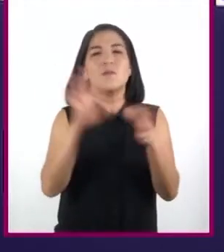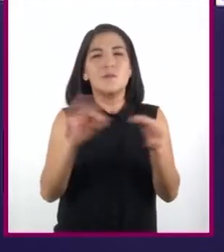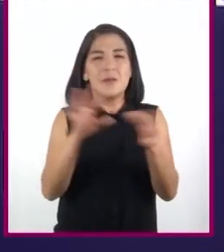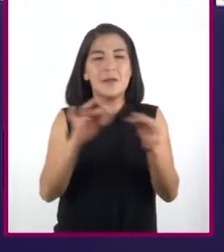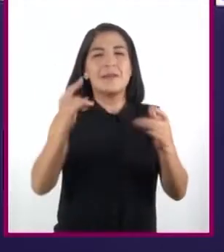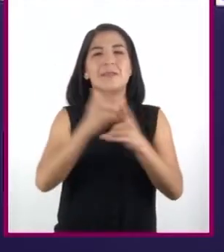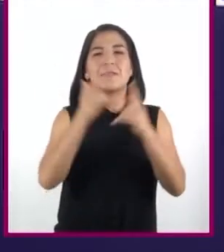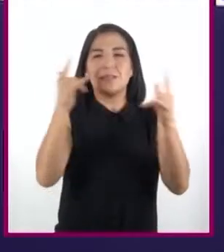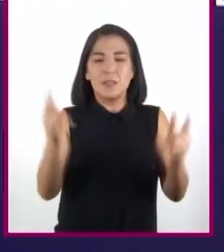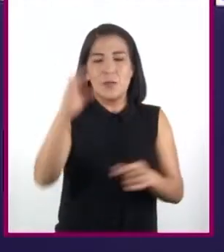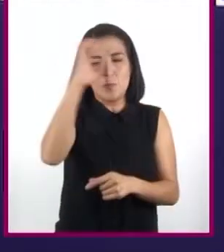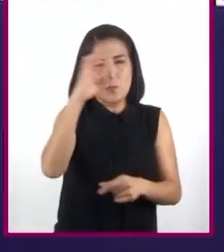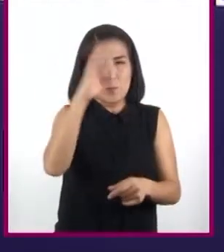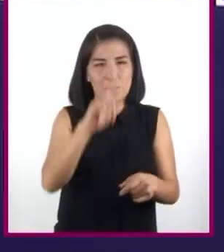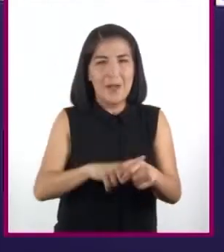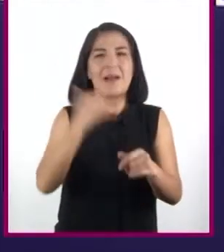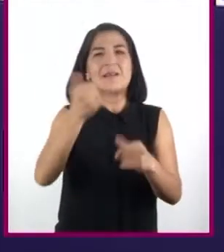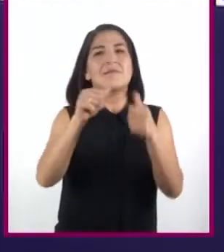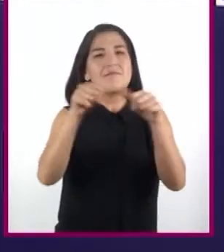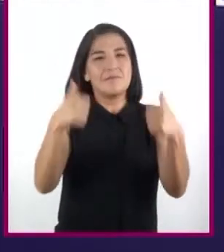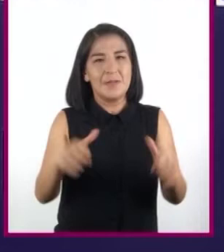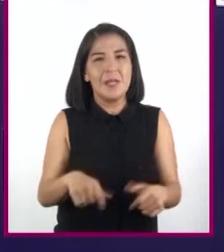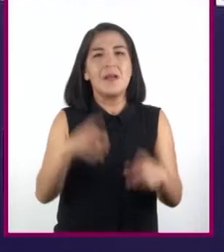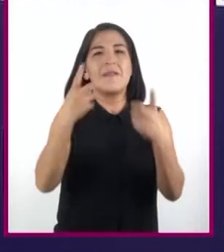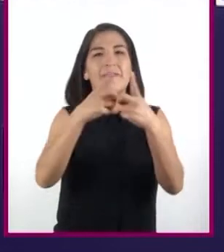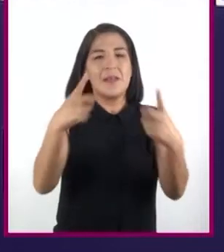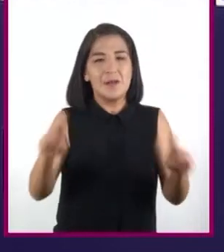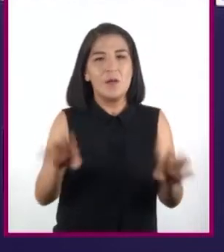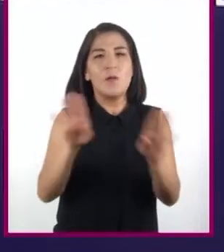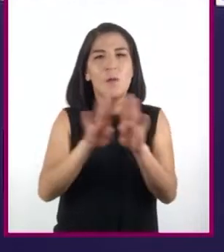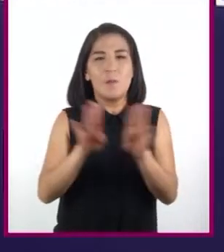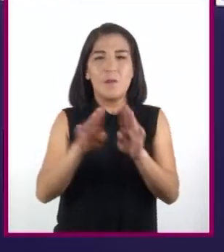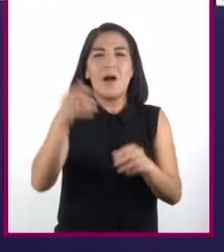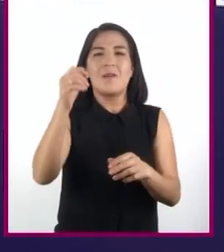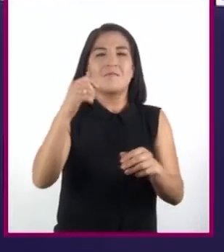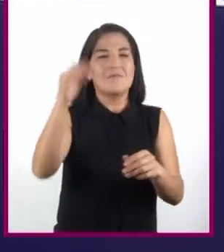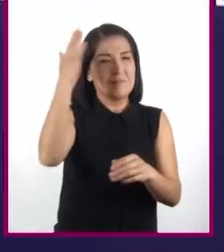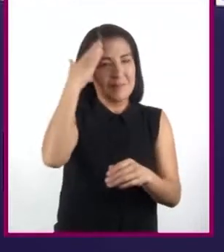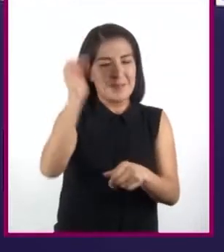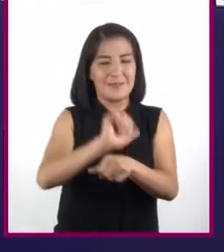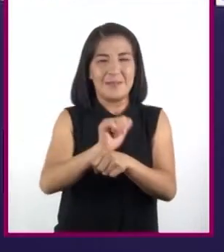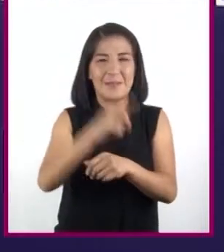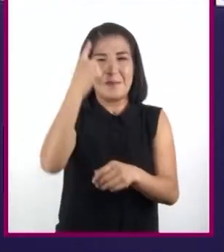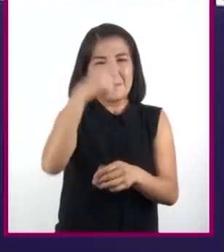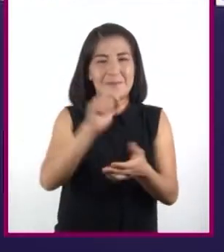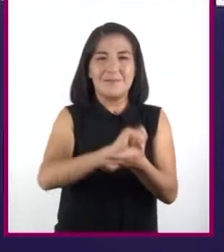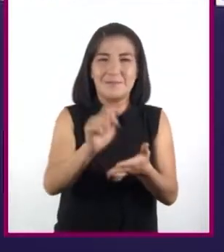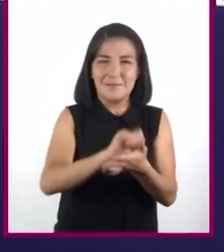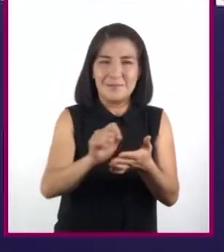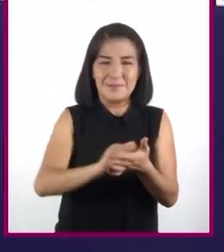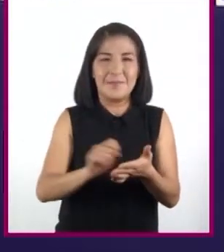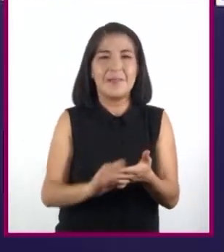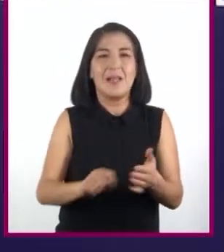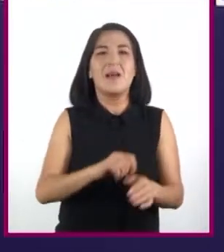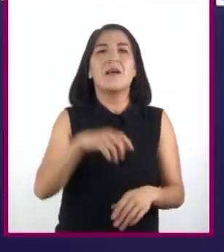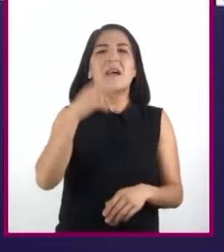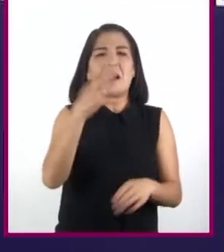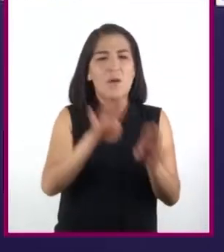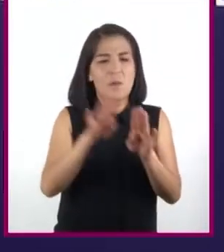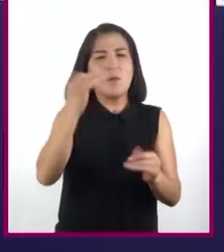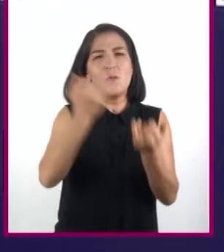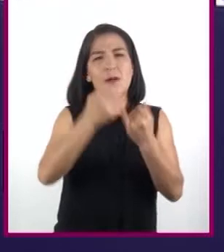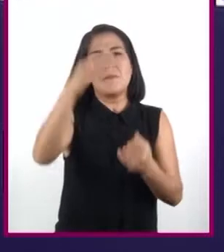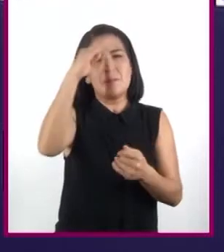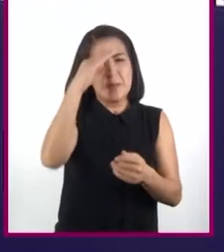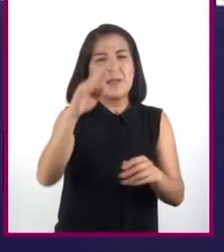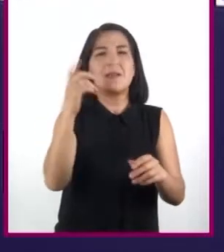histórico, cultural y artístico en el que se desarrollaron los autores y sus obras. Los elementos que analizaremos te servirán